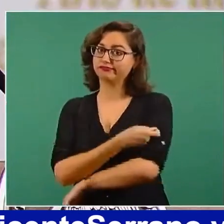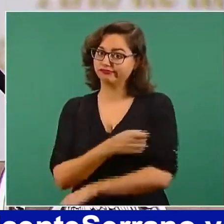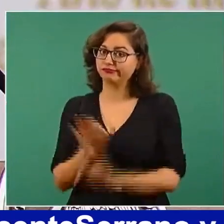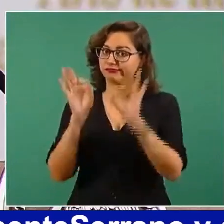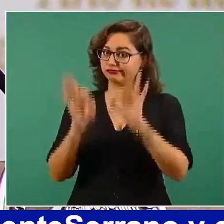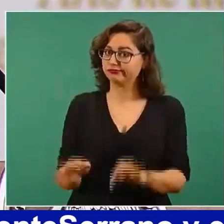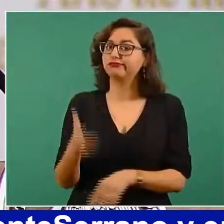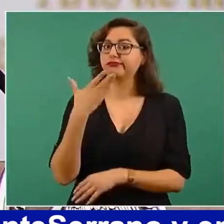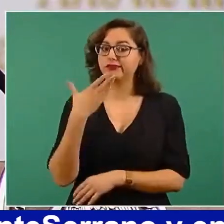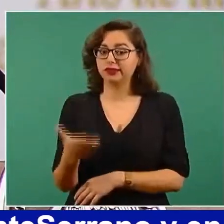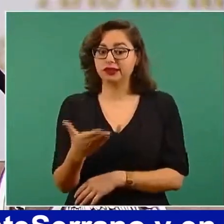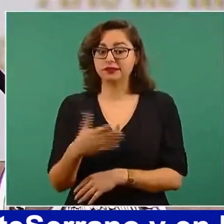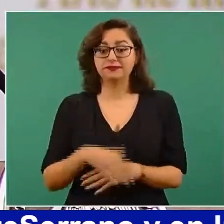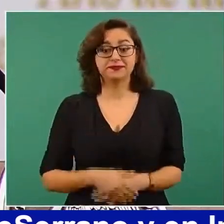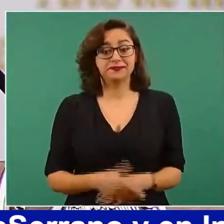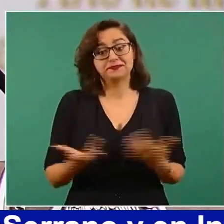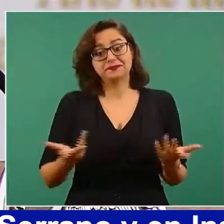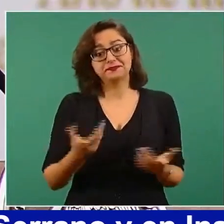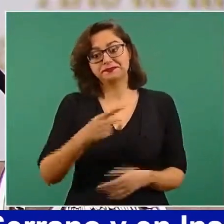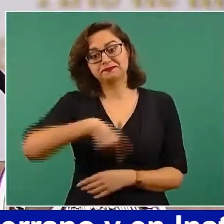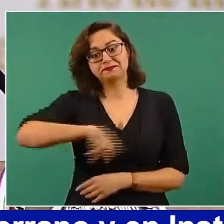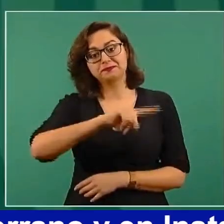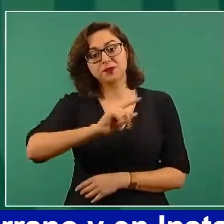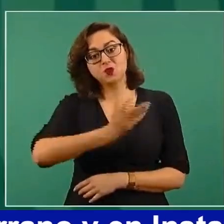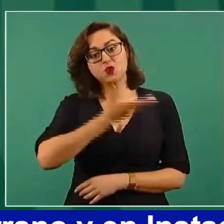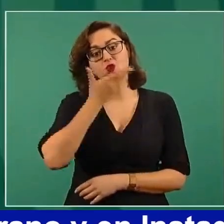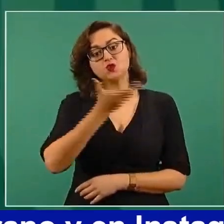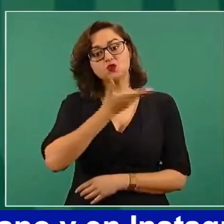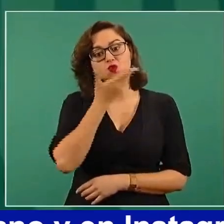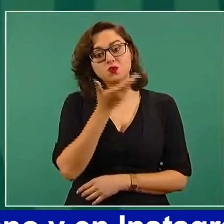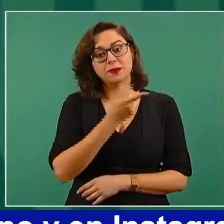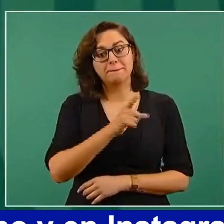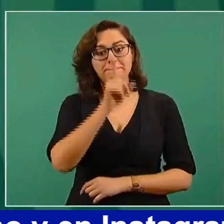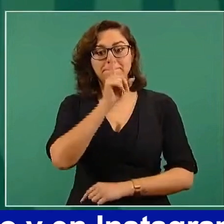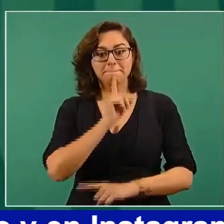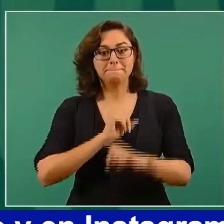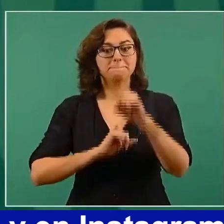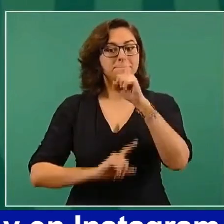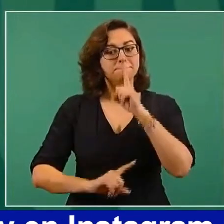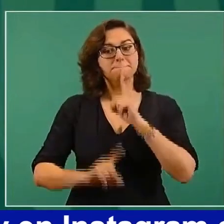esa escuela de las mentiras viene esto, y creo que este fragmento nos puede